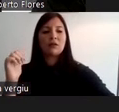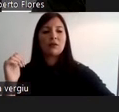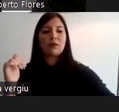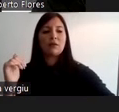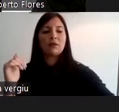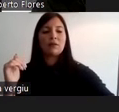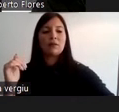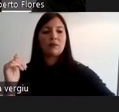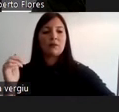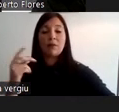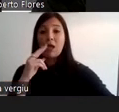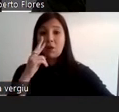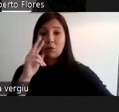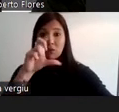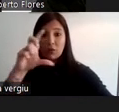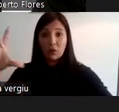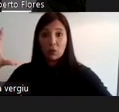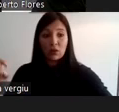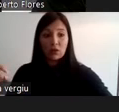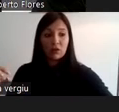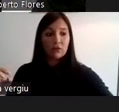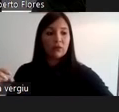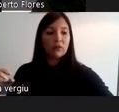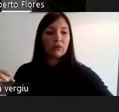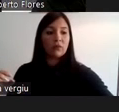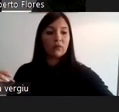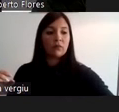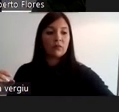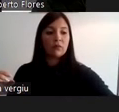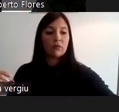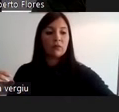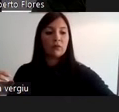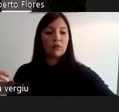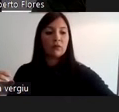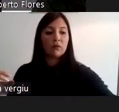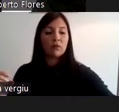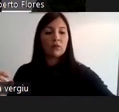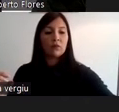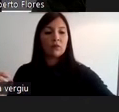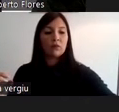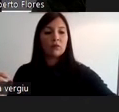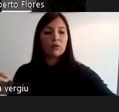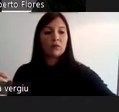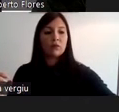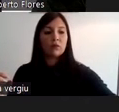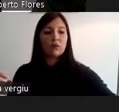y acá les podemos Mostrar les mostramos esas cantidades y no solamente para los jóvenes sino también por un tema adicional para que puedan